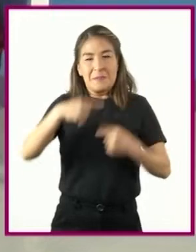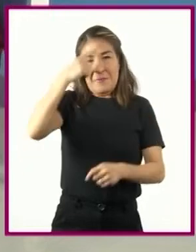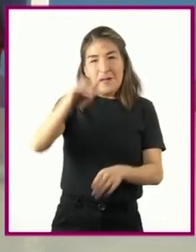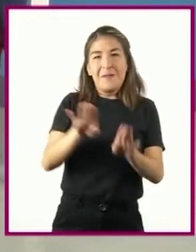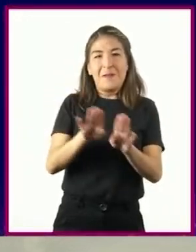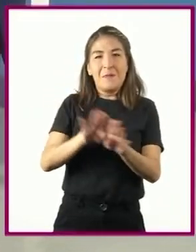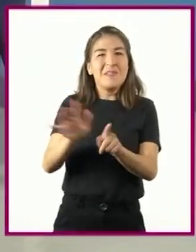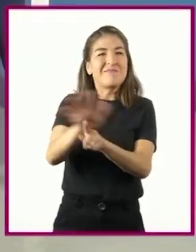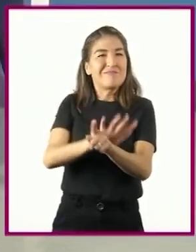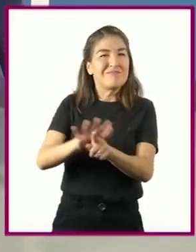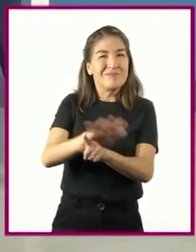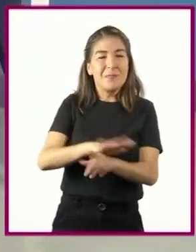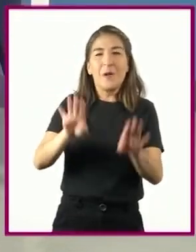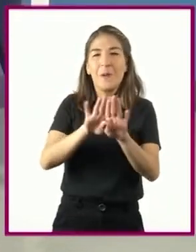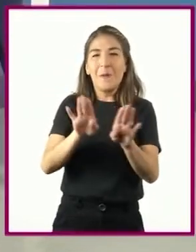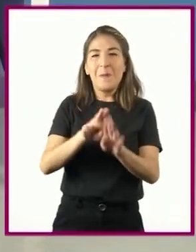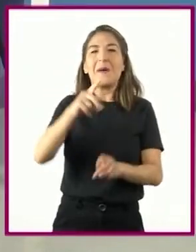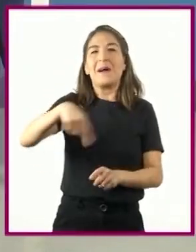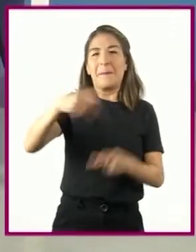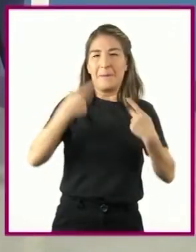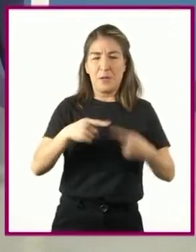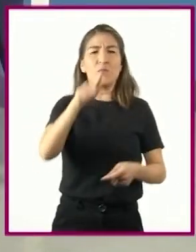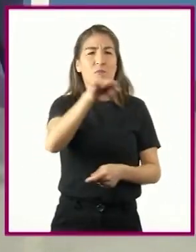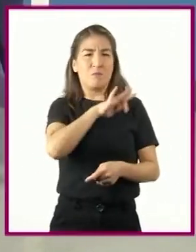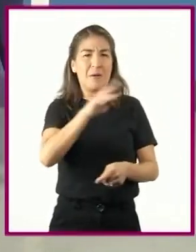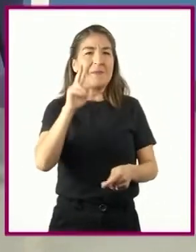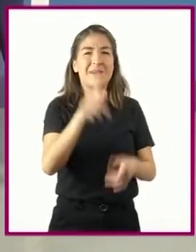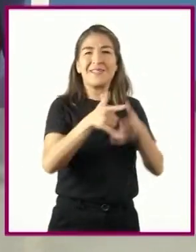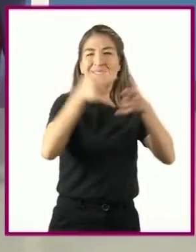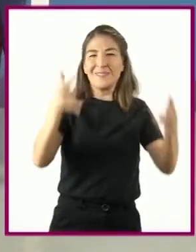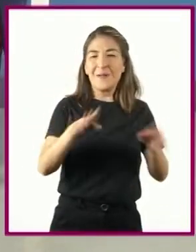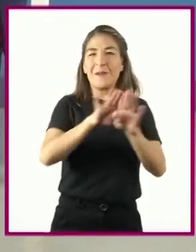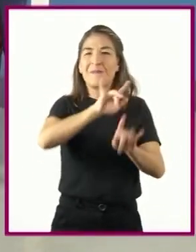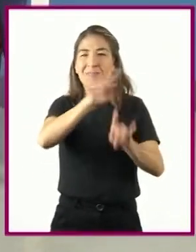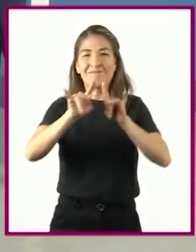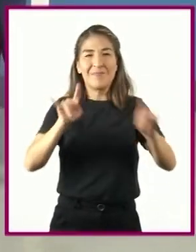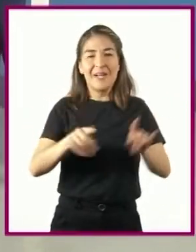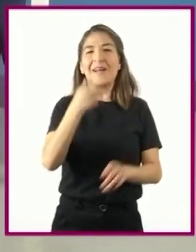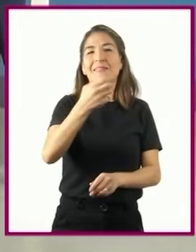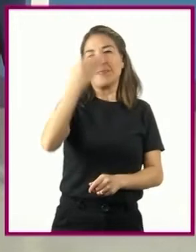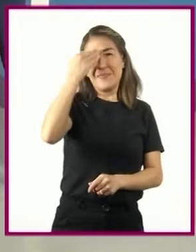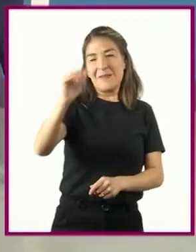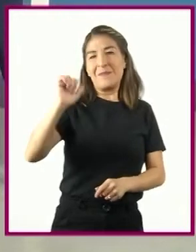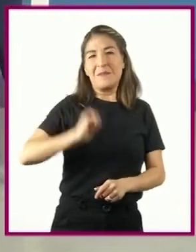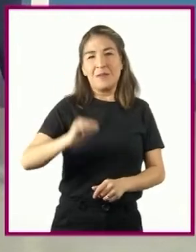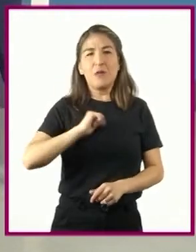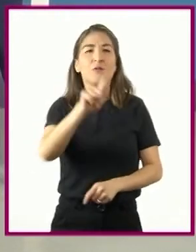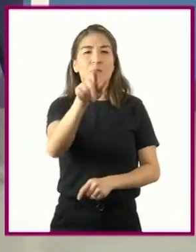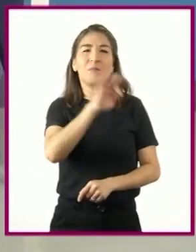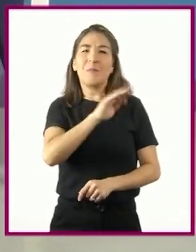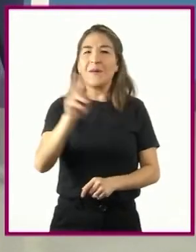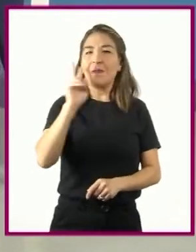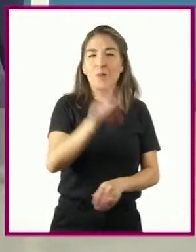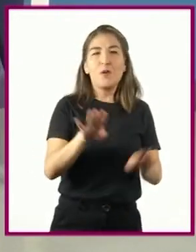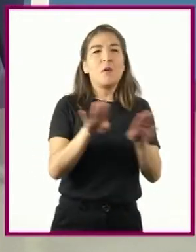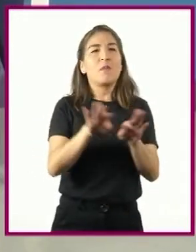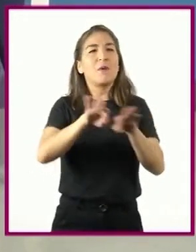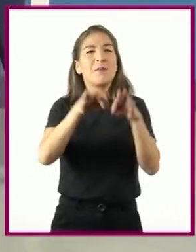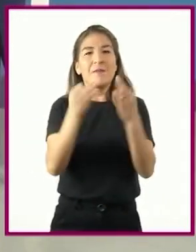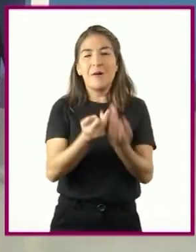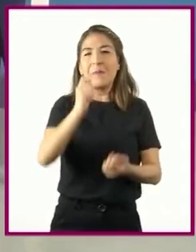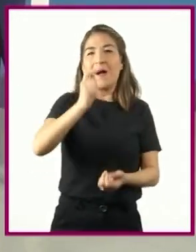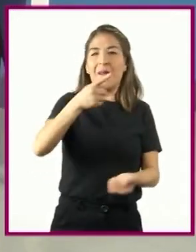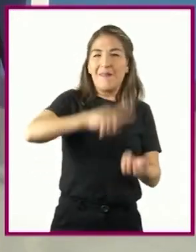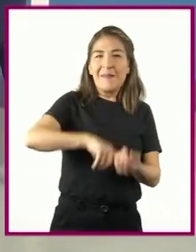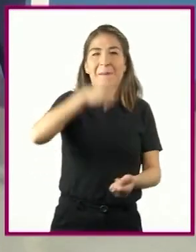habitantes? Pueden buscar caricaturas o carteles de la época y podrán observar la forma como